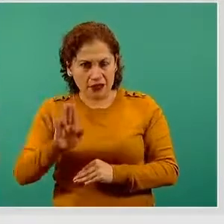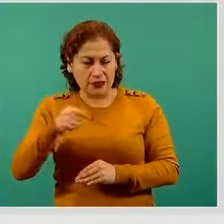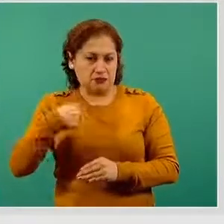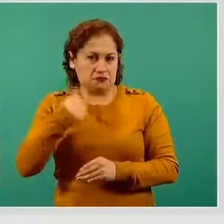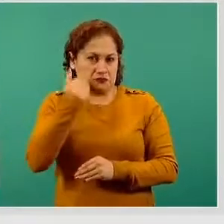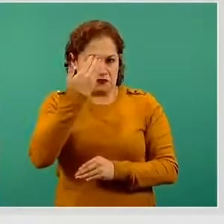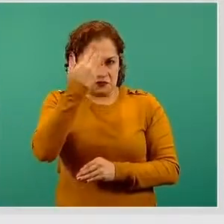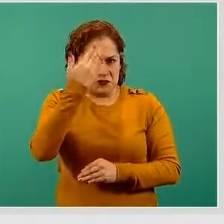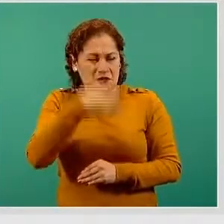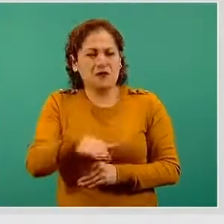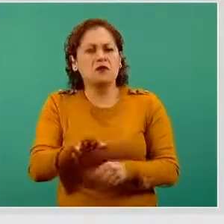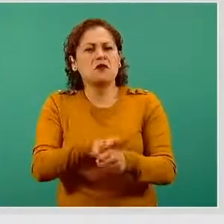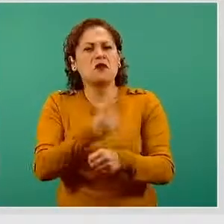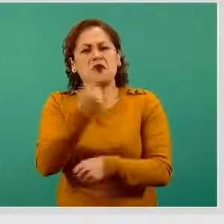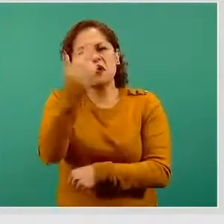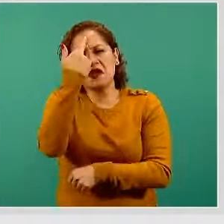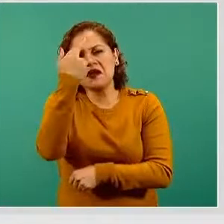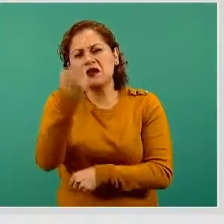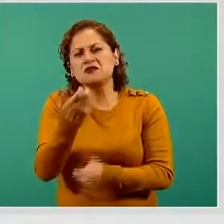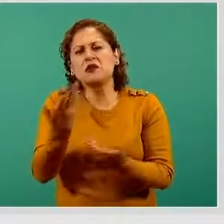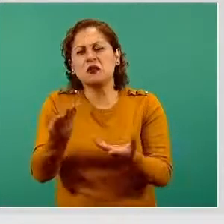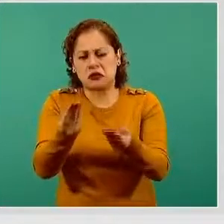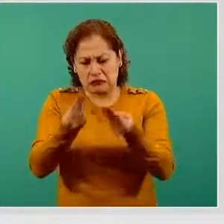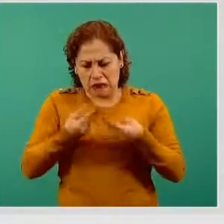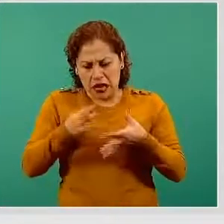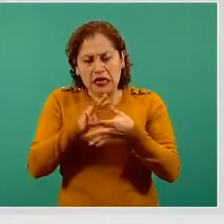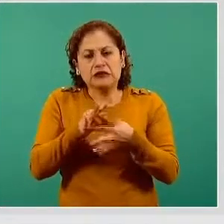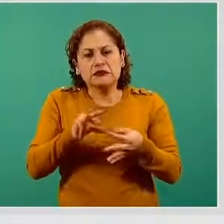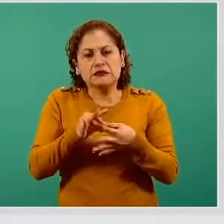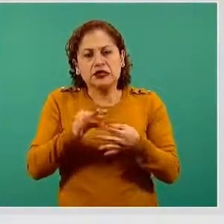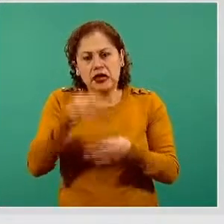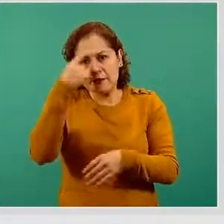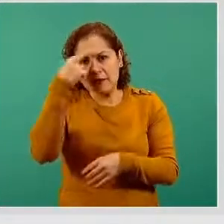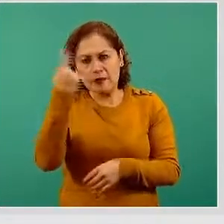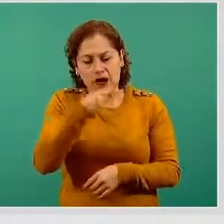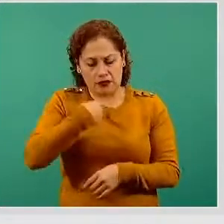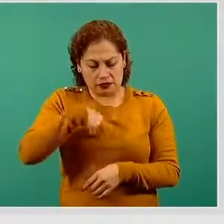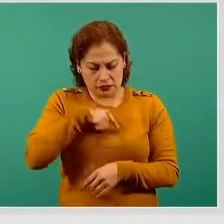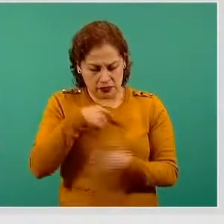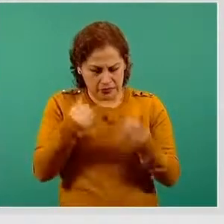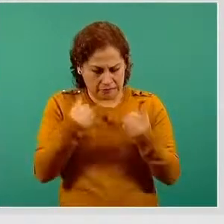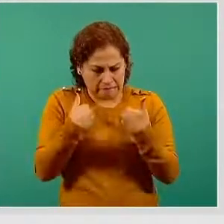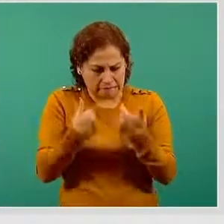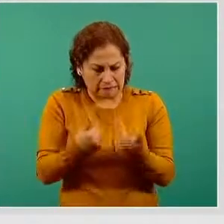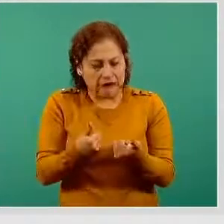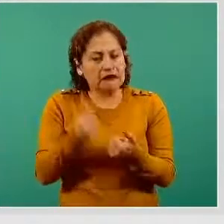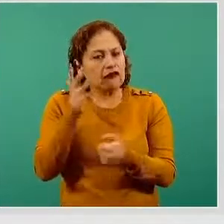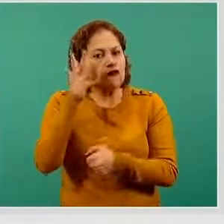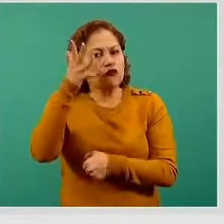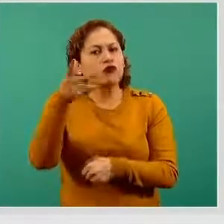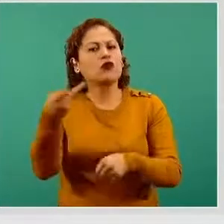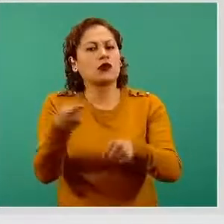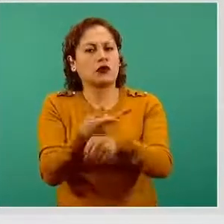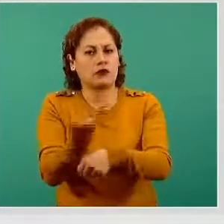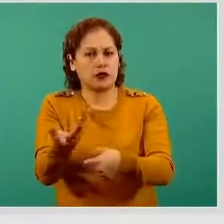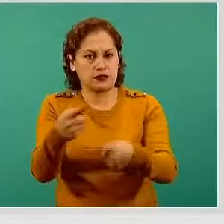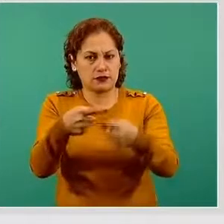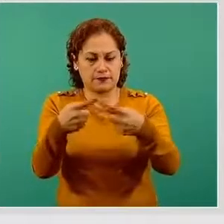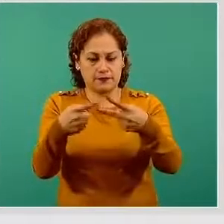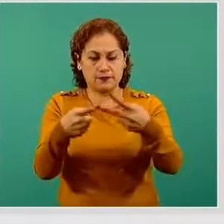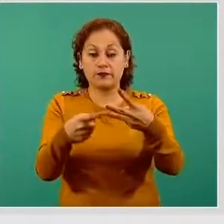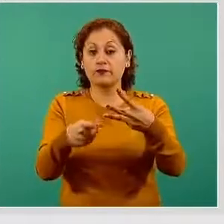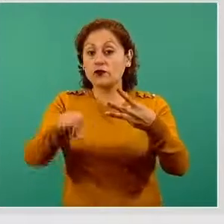que nos daría más certeza de qué es lo que tenemos para el futuro, más allá de que haya vacunas para todos. Y sobre las vacunas también, por último,